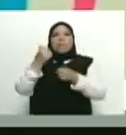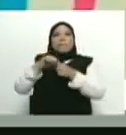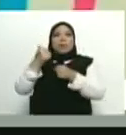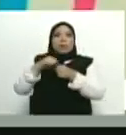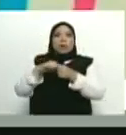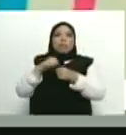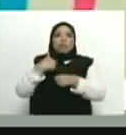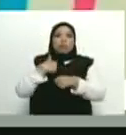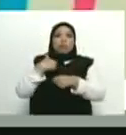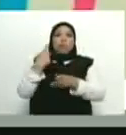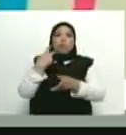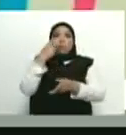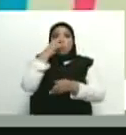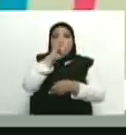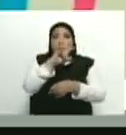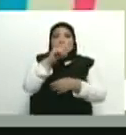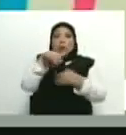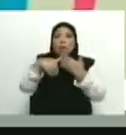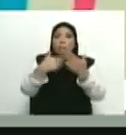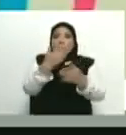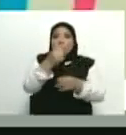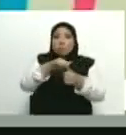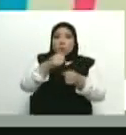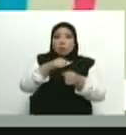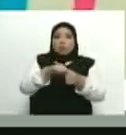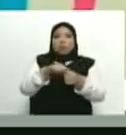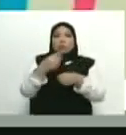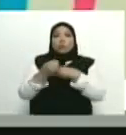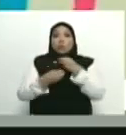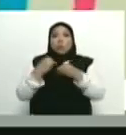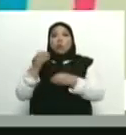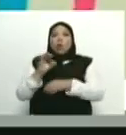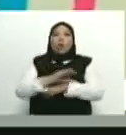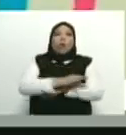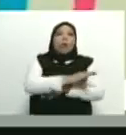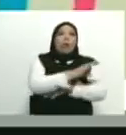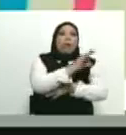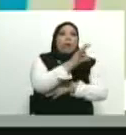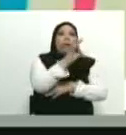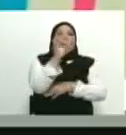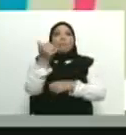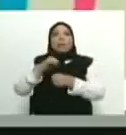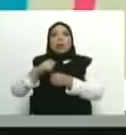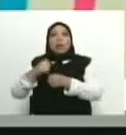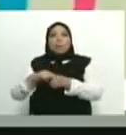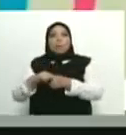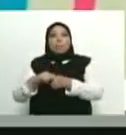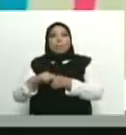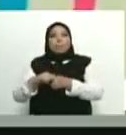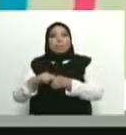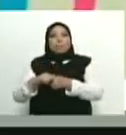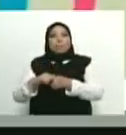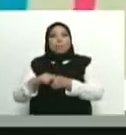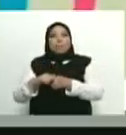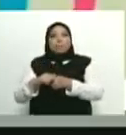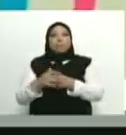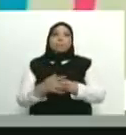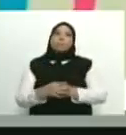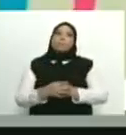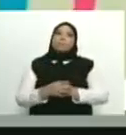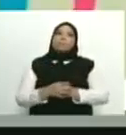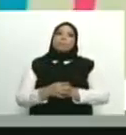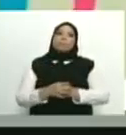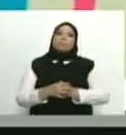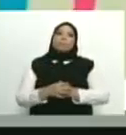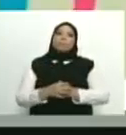Maracaibo y no hicimos el programa porque estuvimos todo el día en Maracaibo, en los actos